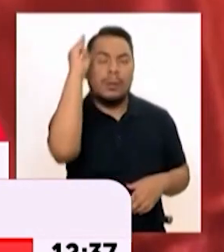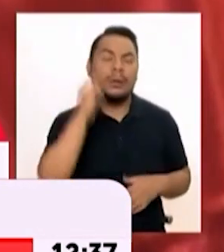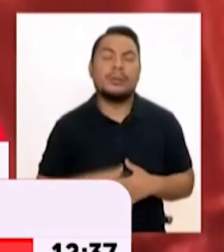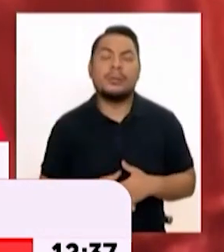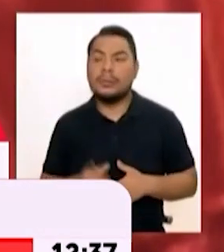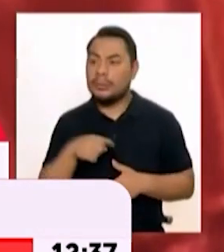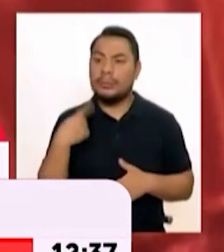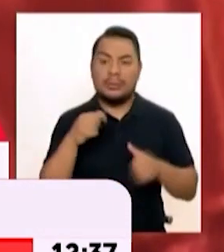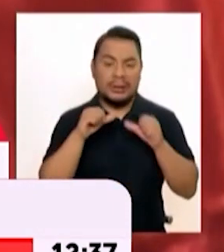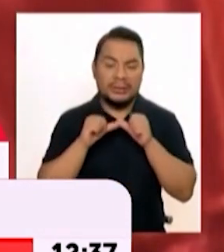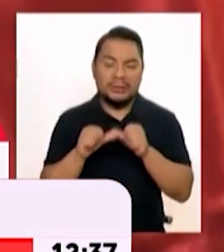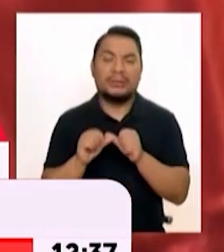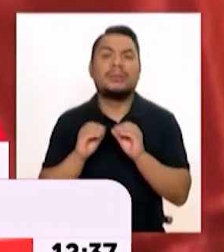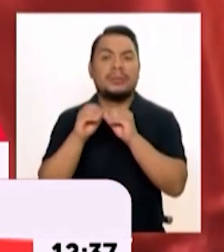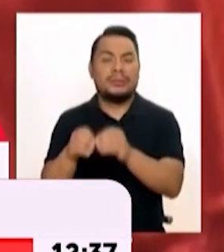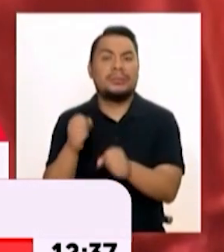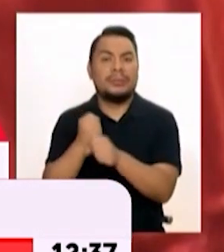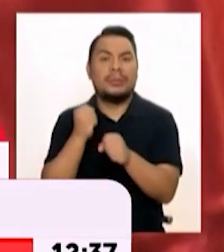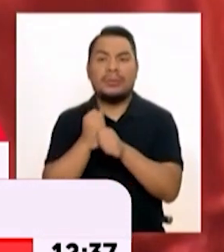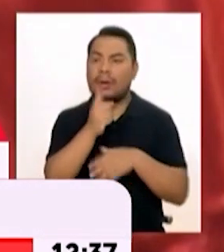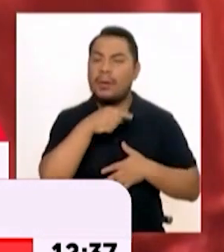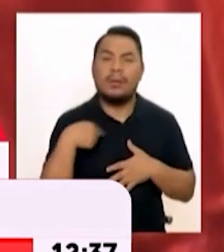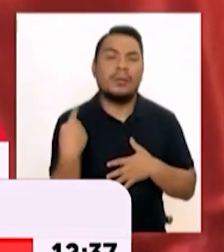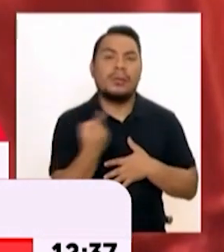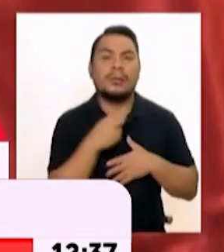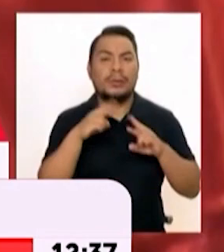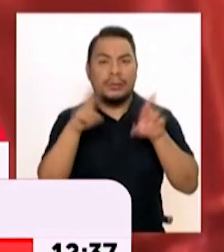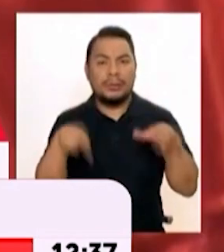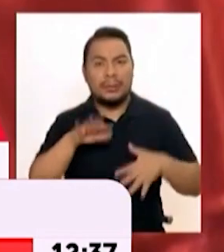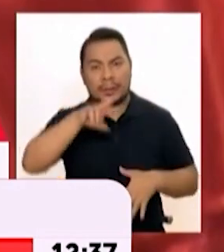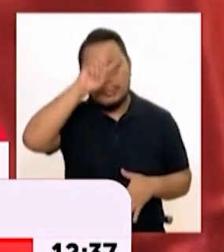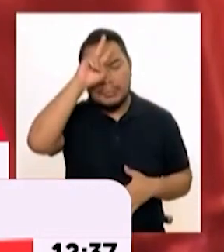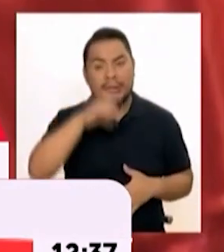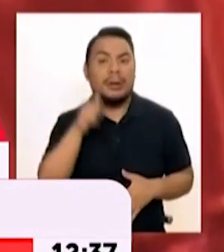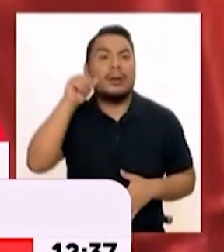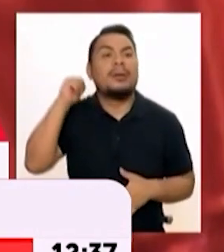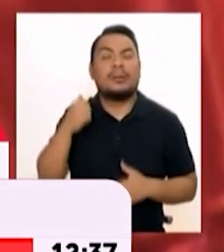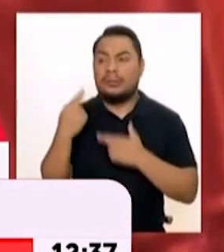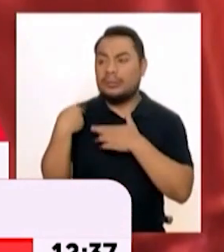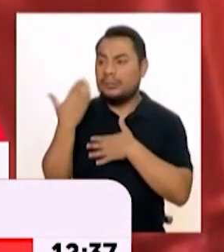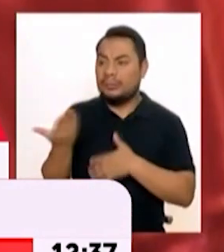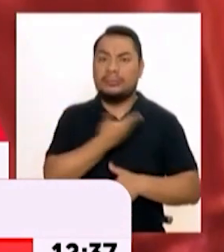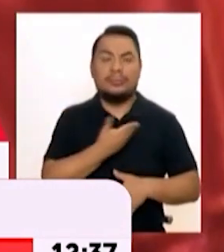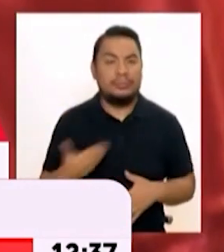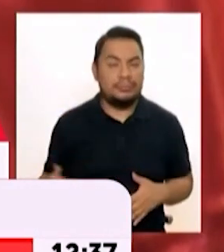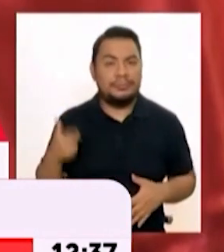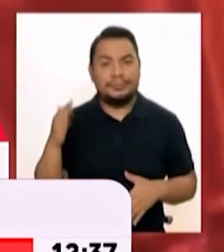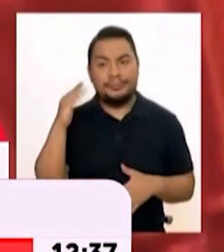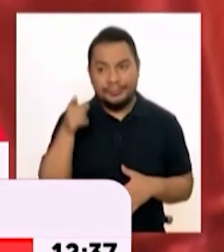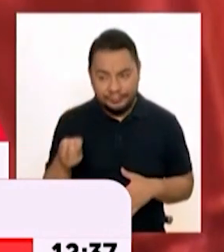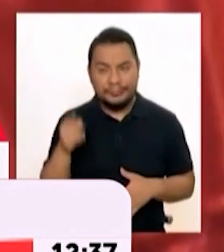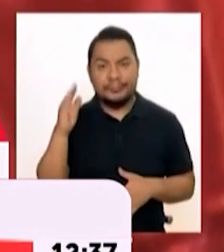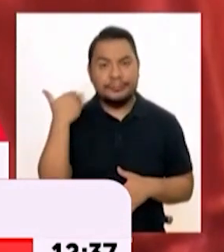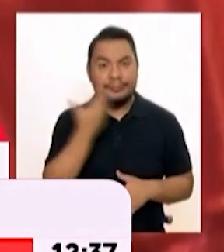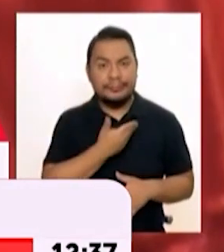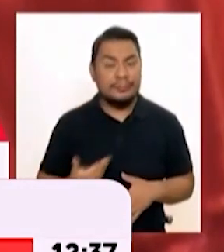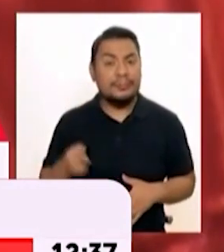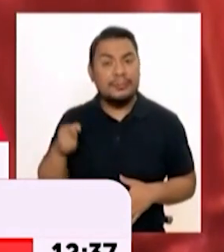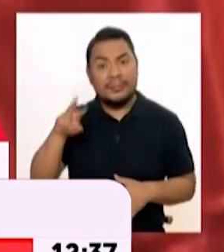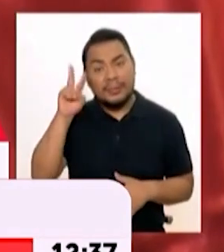comunidades. Y este es un diálogo abierto, algunas veces reservado, con